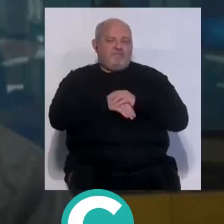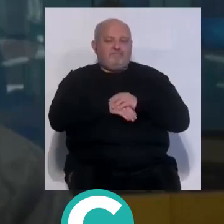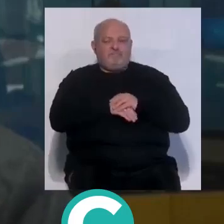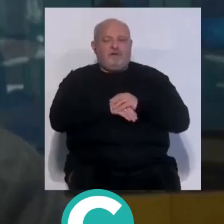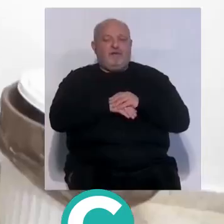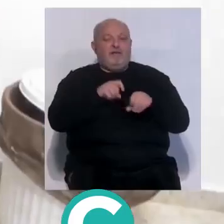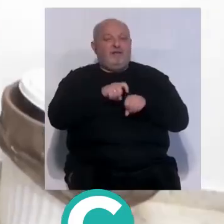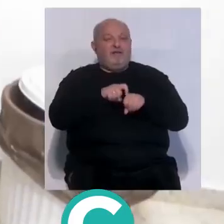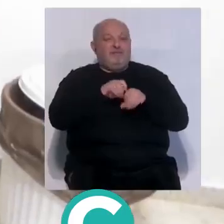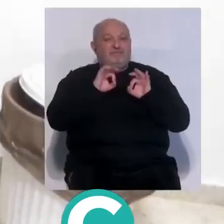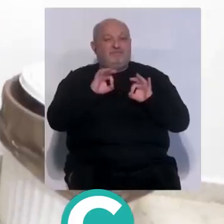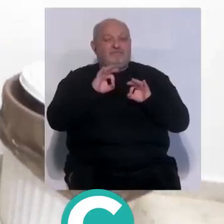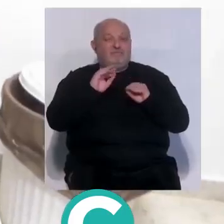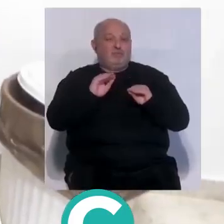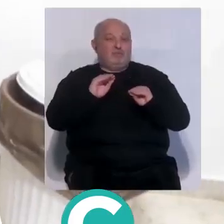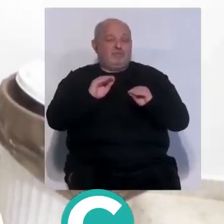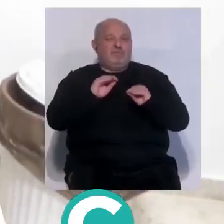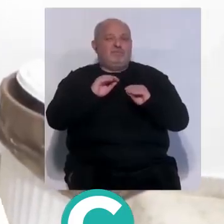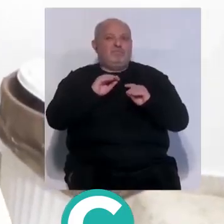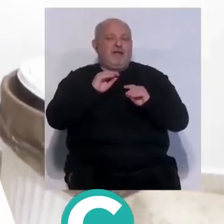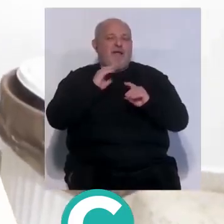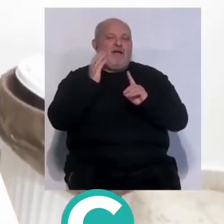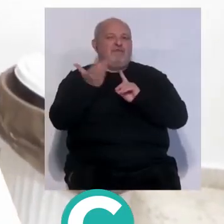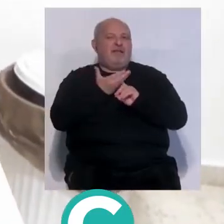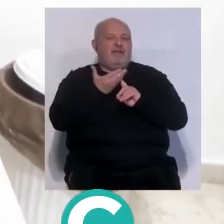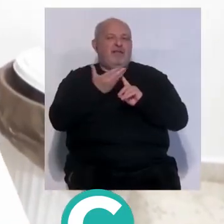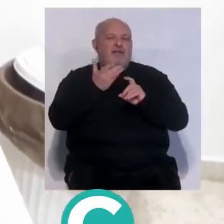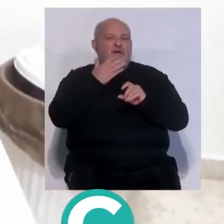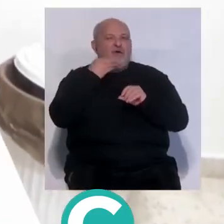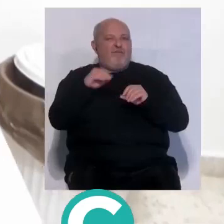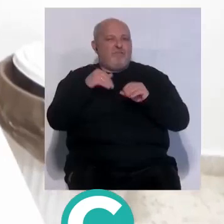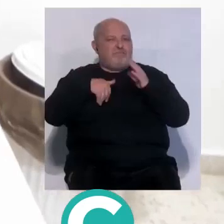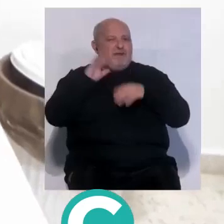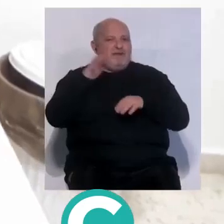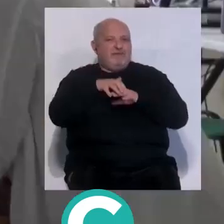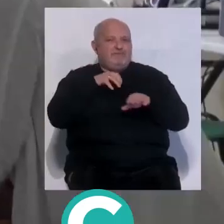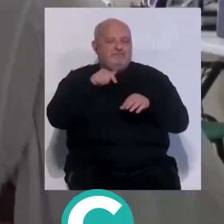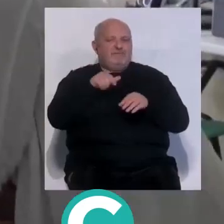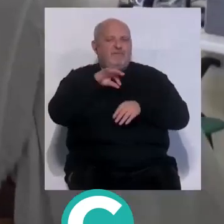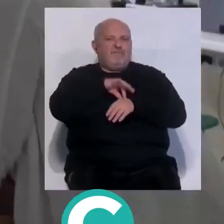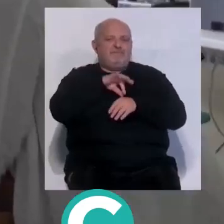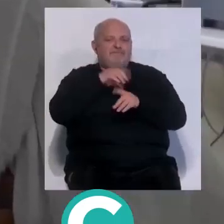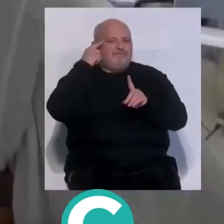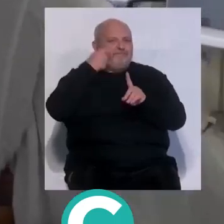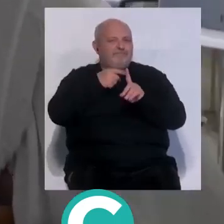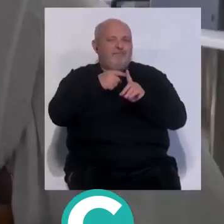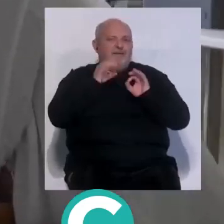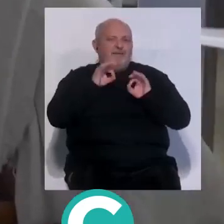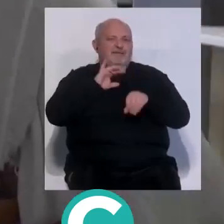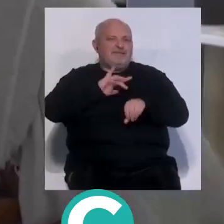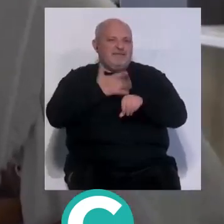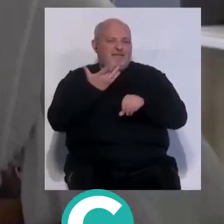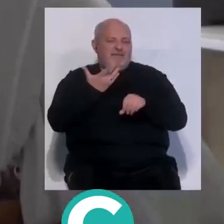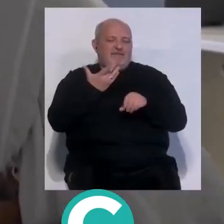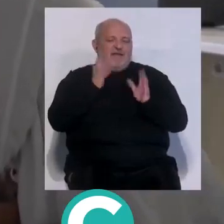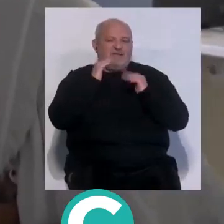Por sus características propias y por afectar sobre todo a gente joven, esta enfermedad es objeto de una especial sensibilidad